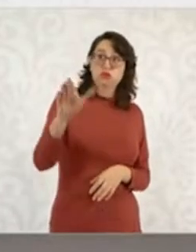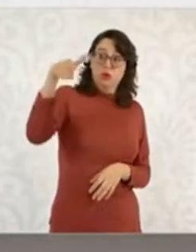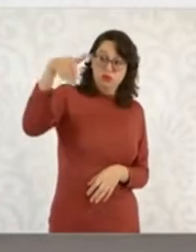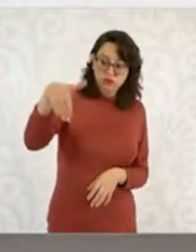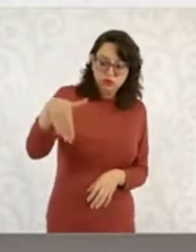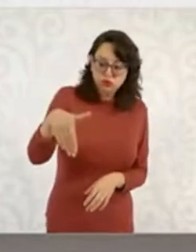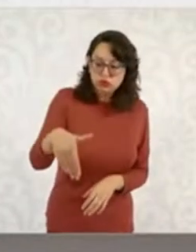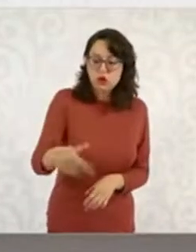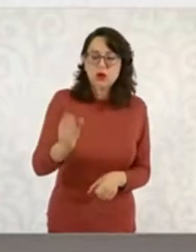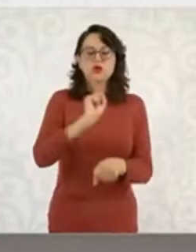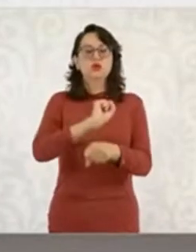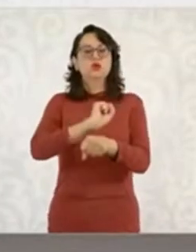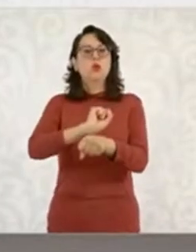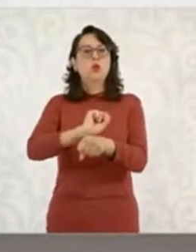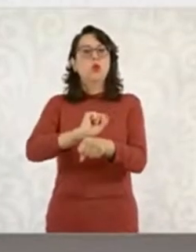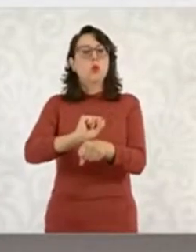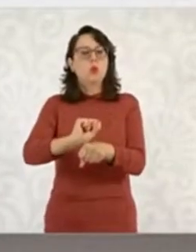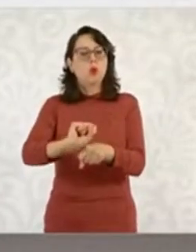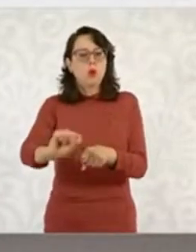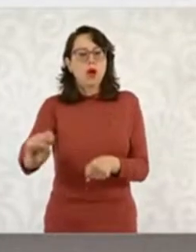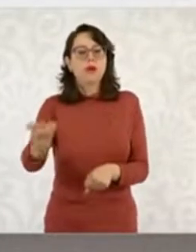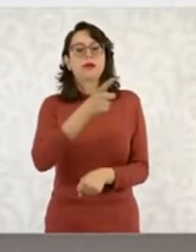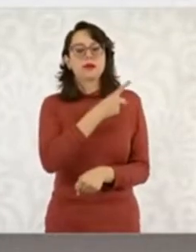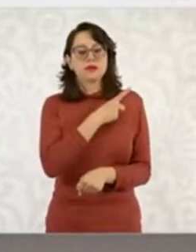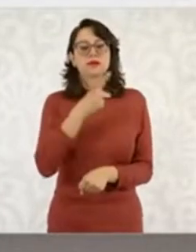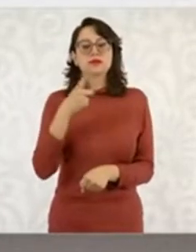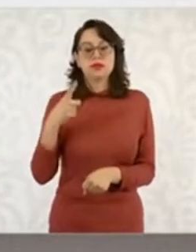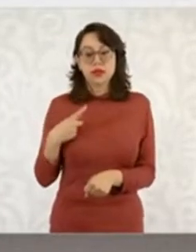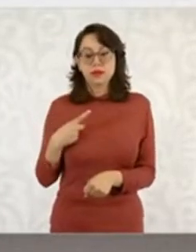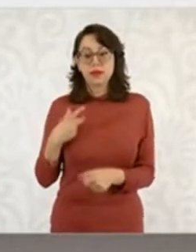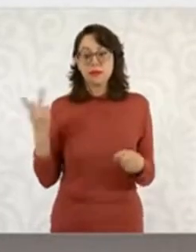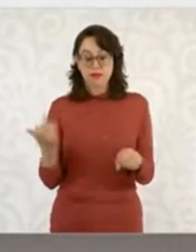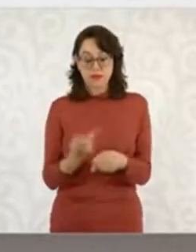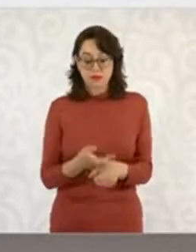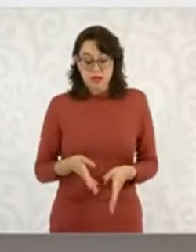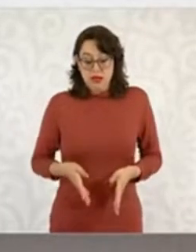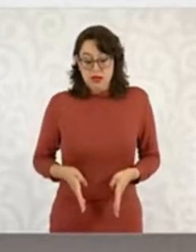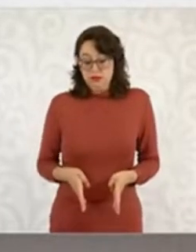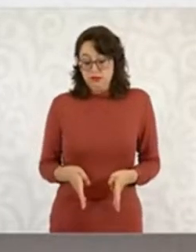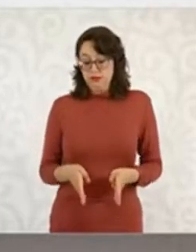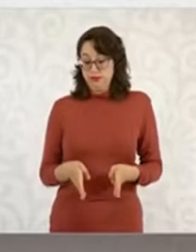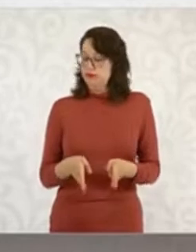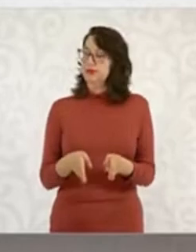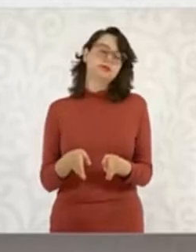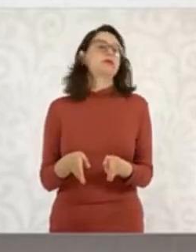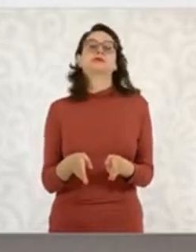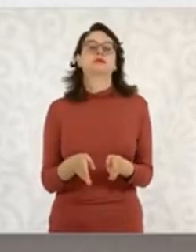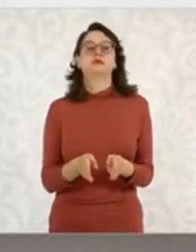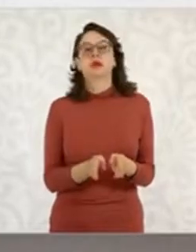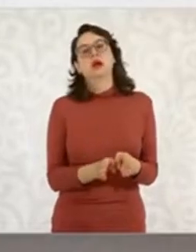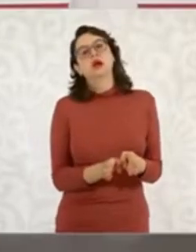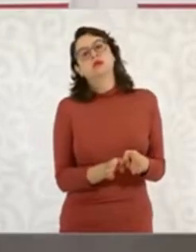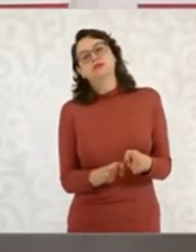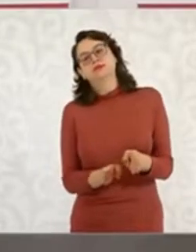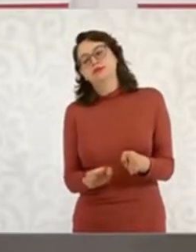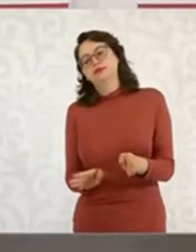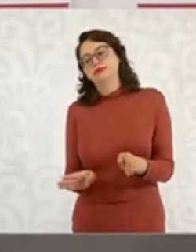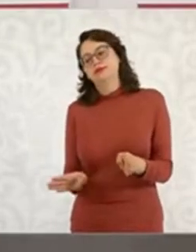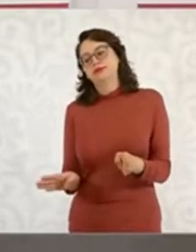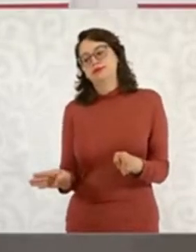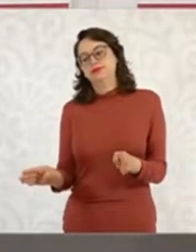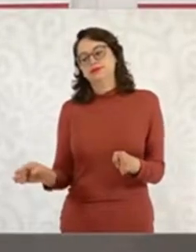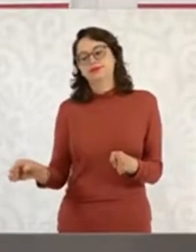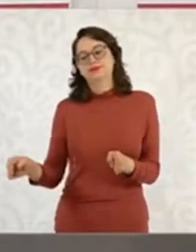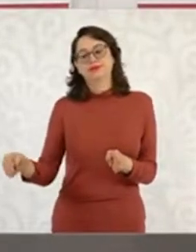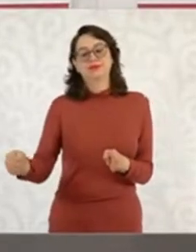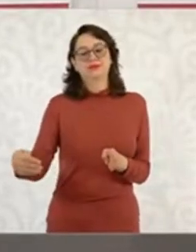amplias y por esa razón se tiene que salir del trazo existente donde va la carga. Los trazos de las